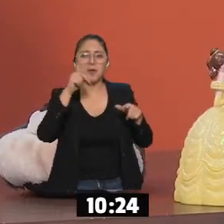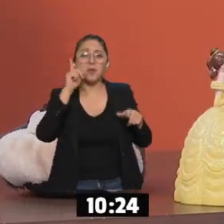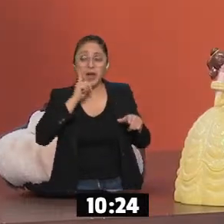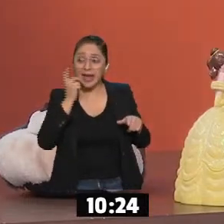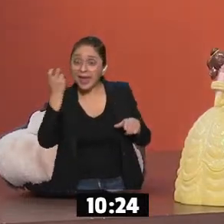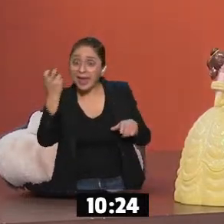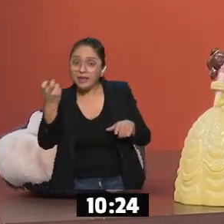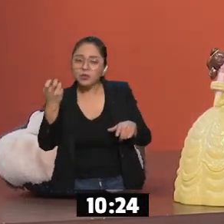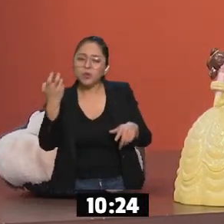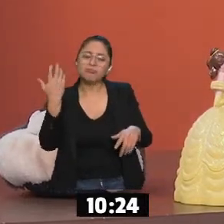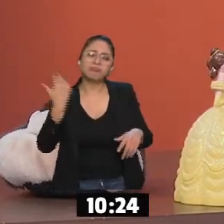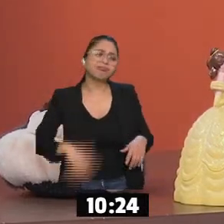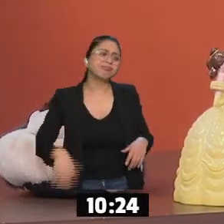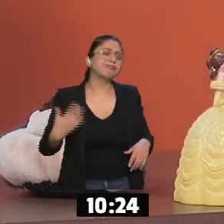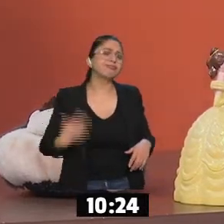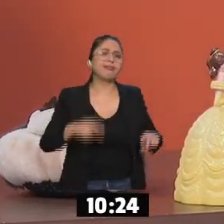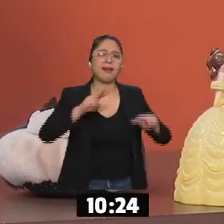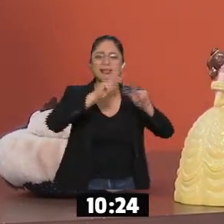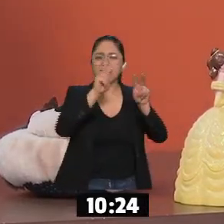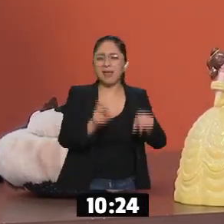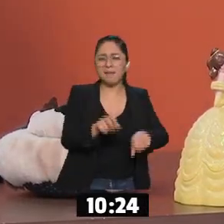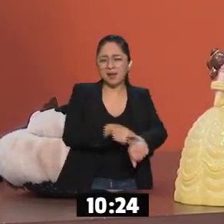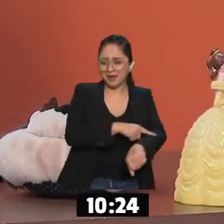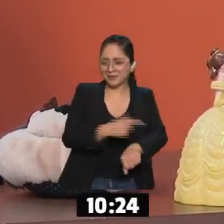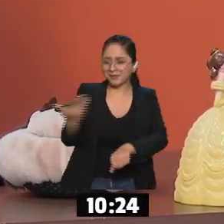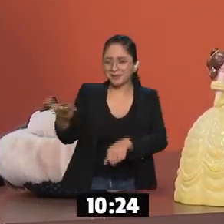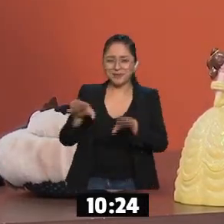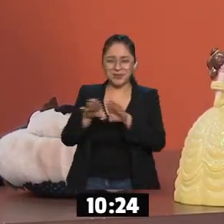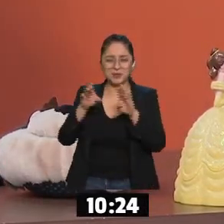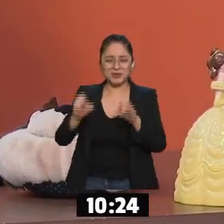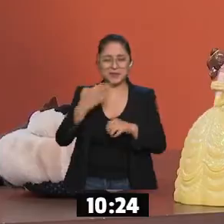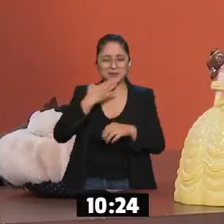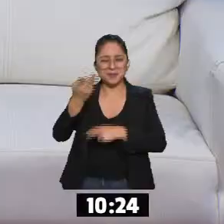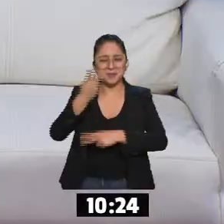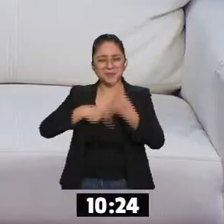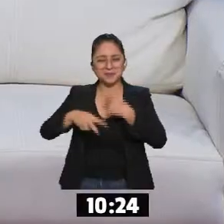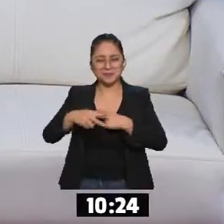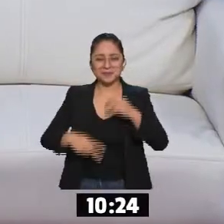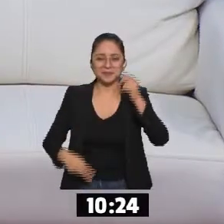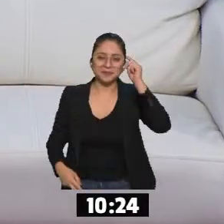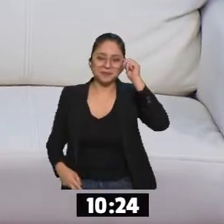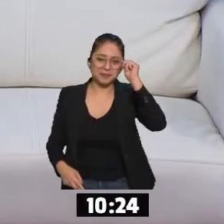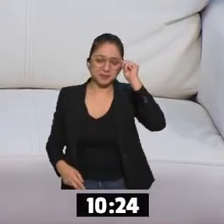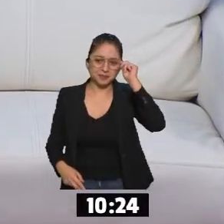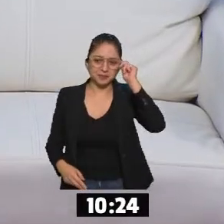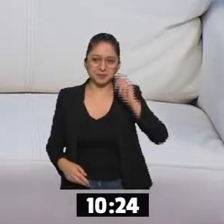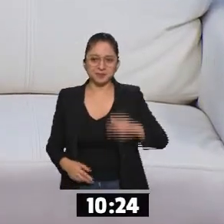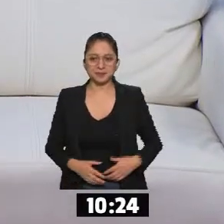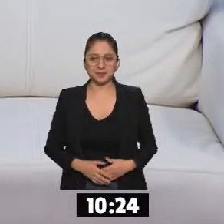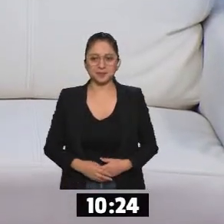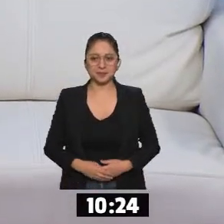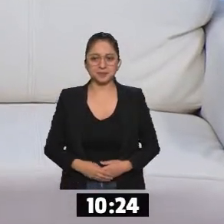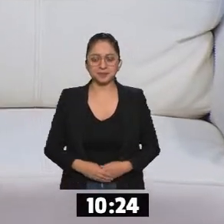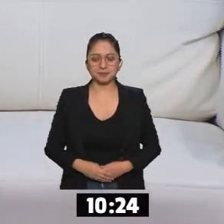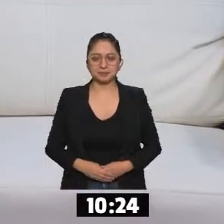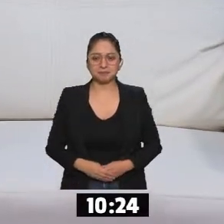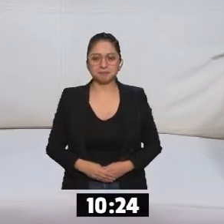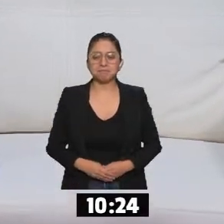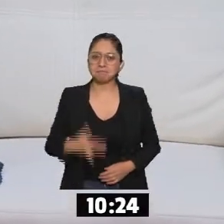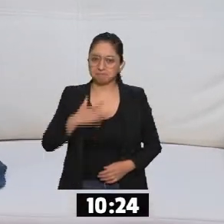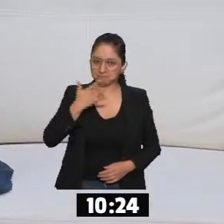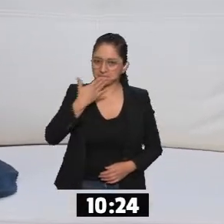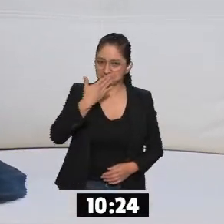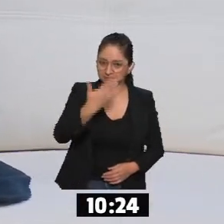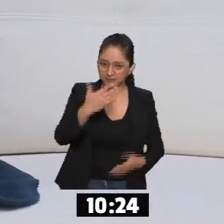para arriba. Y para morirnos. Compañera, ¿cómo está usted? Bienvenida. Muy bien, gracias. Contenta de estar aquí el día de hoy en